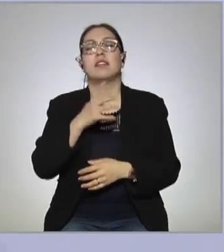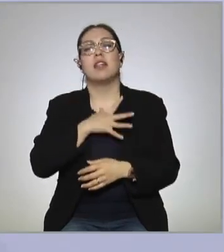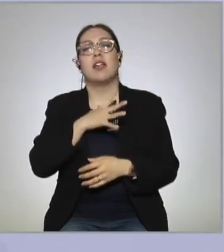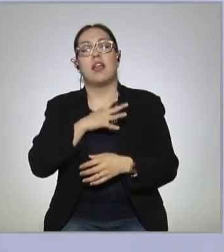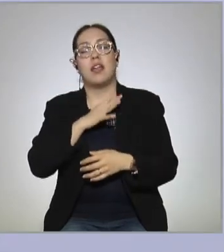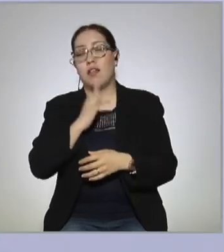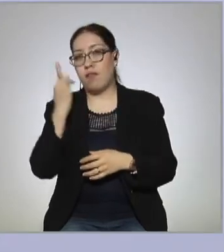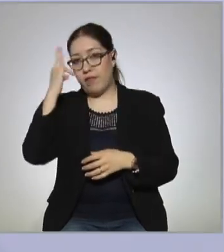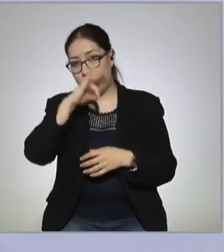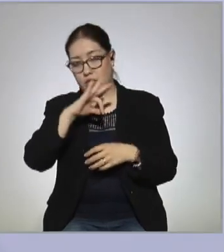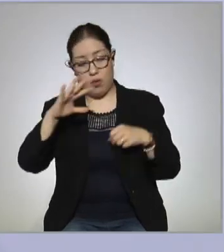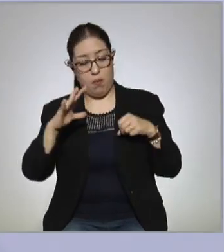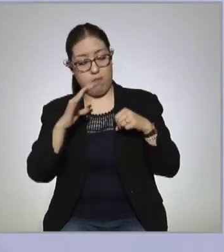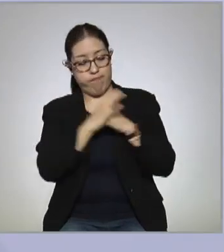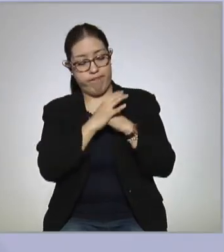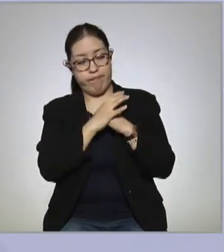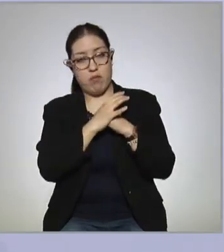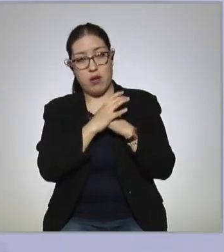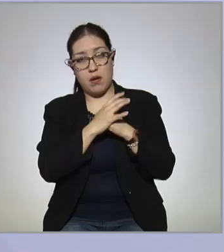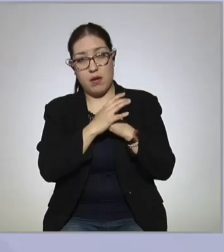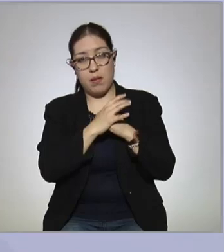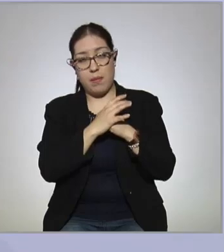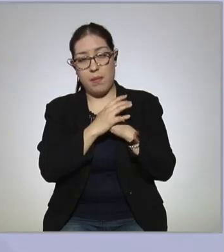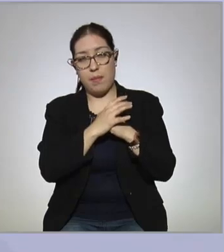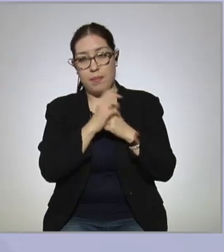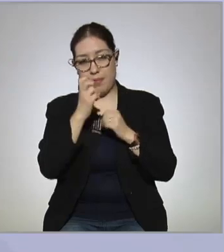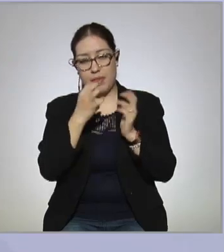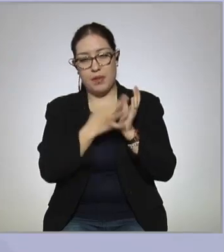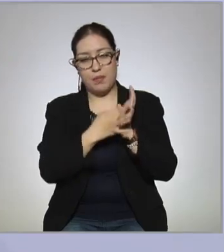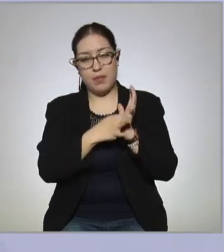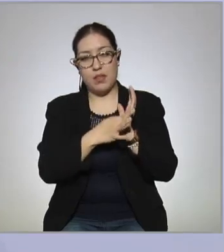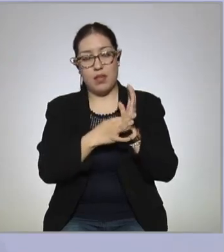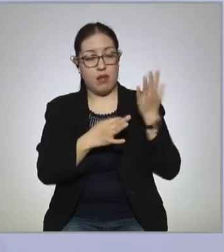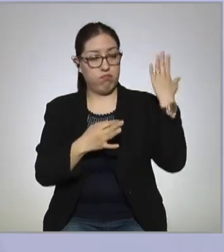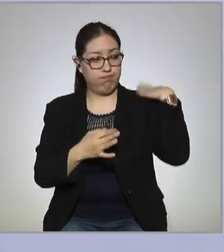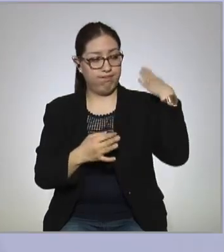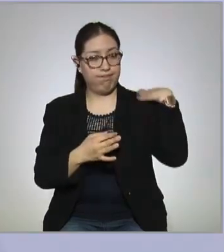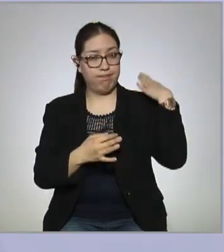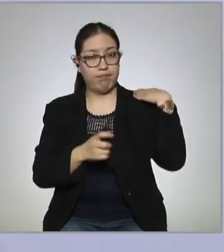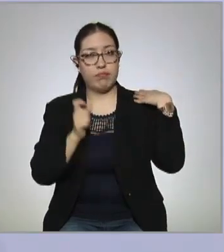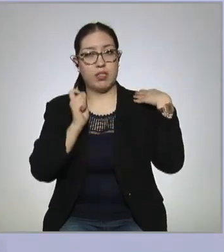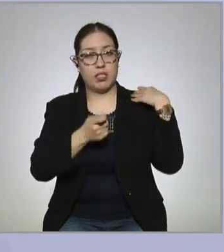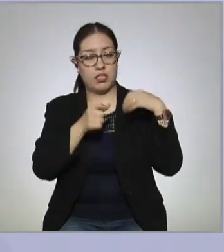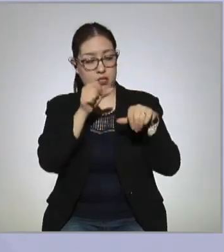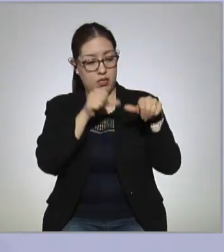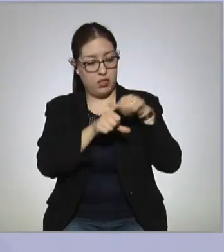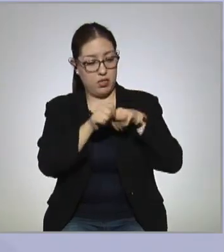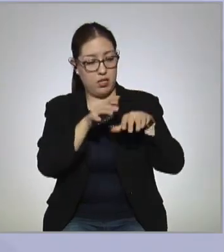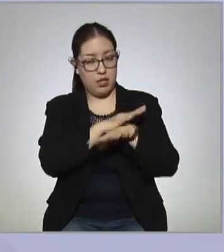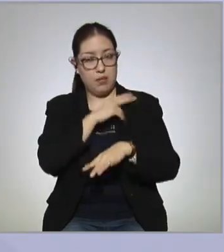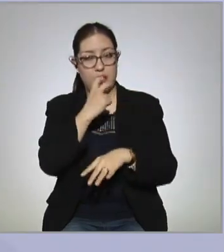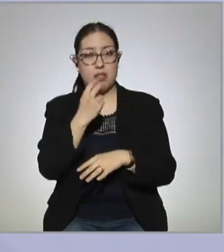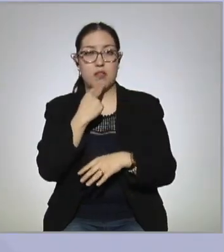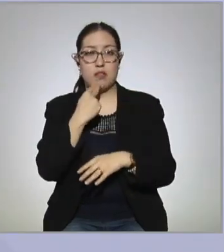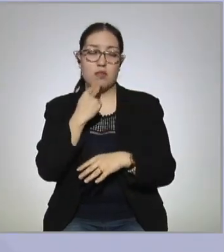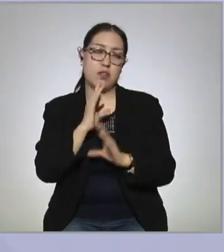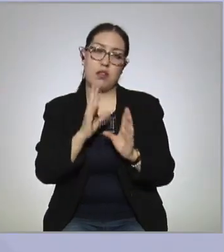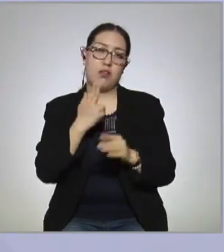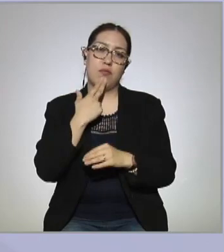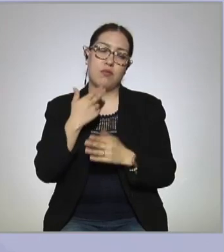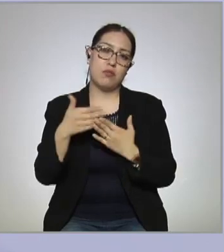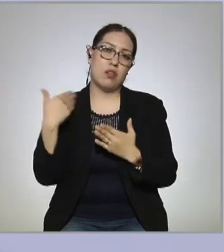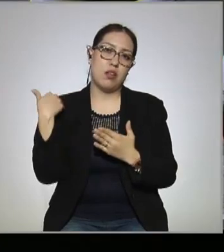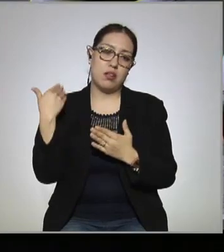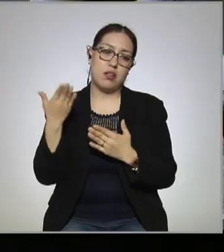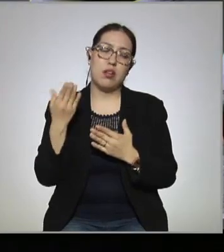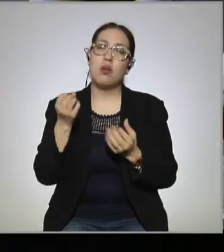prótesis, principalmente, sin que sea la única, una prótesis reversa que lo que hace es sustituir la función de este mango que ya no es funcional. ¿Y el